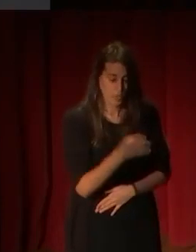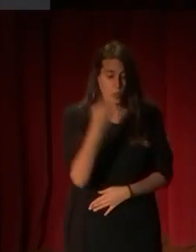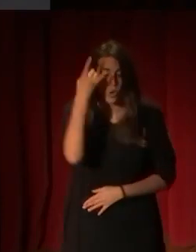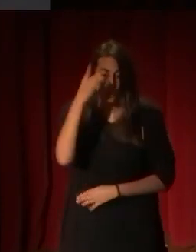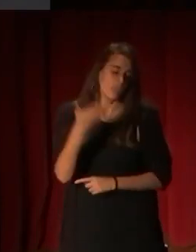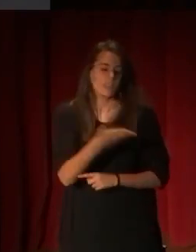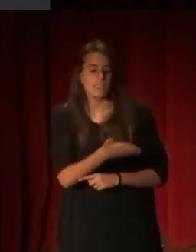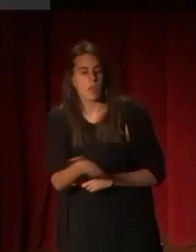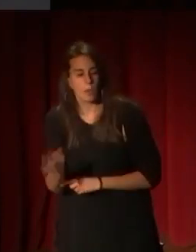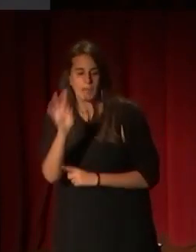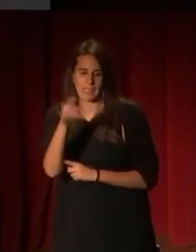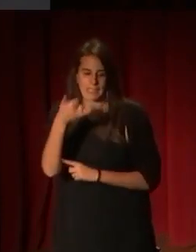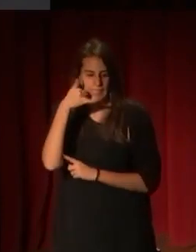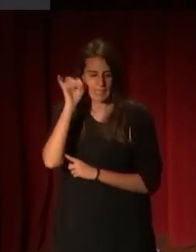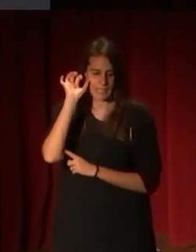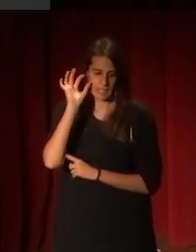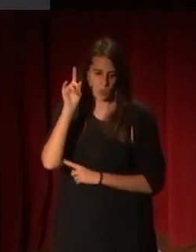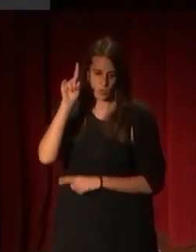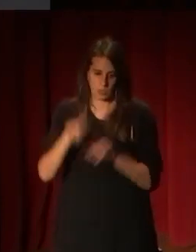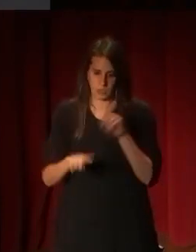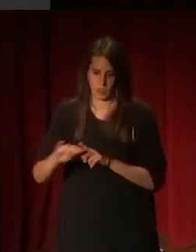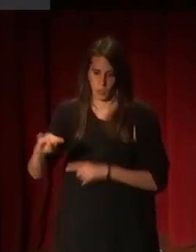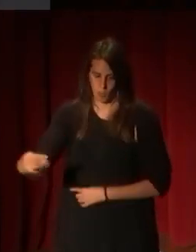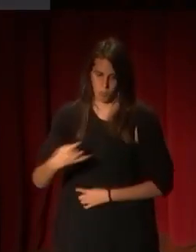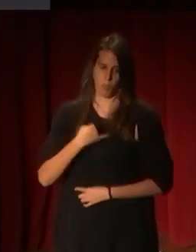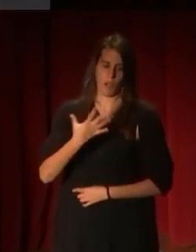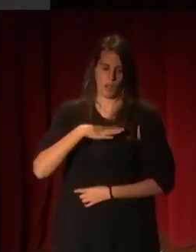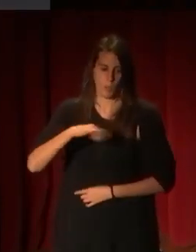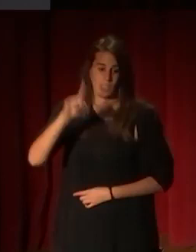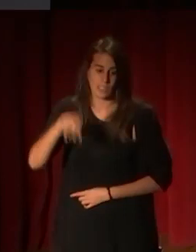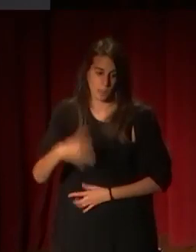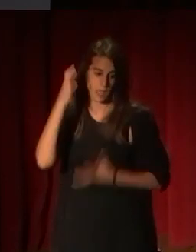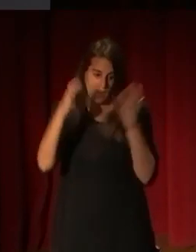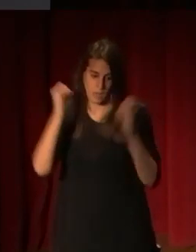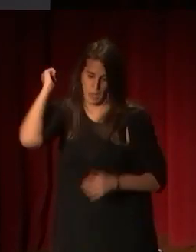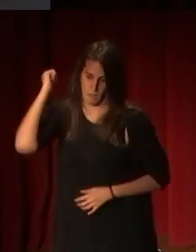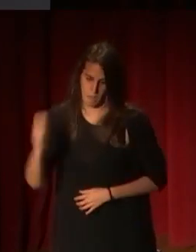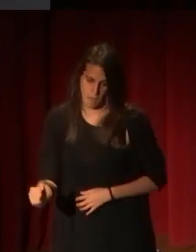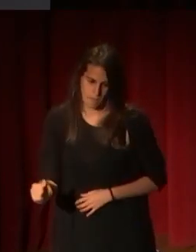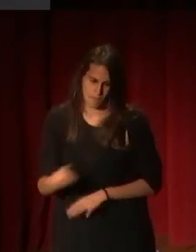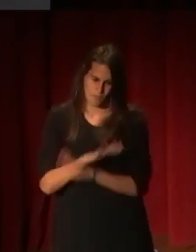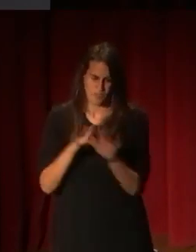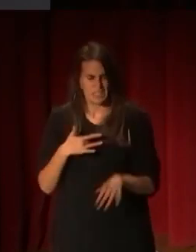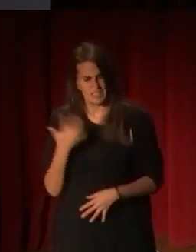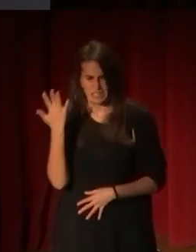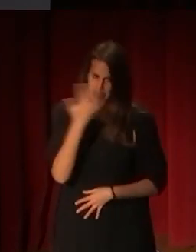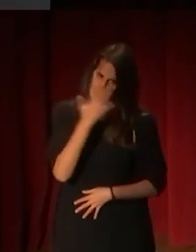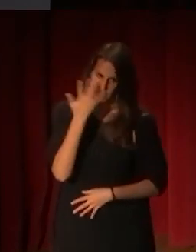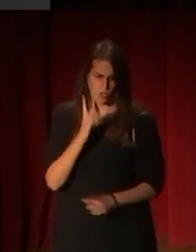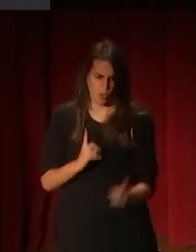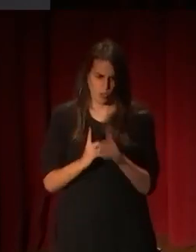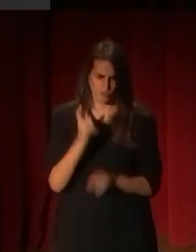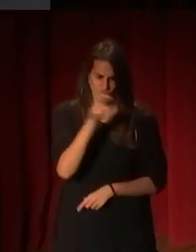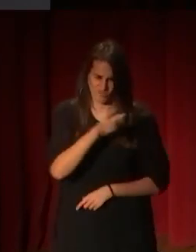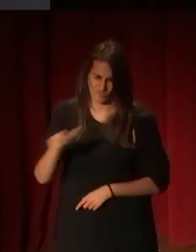implicaban graves riesgos contra la integridad física del toreador y del propio animal que despertaron el recelo y la animadversión de muchas